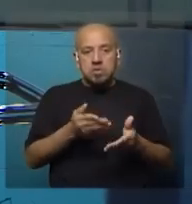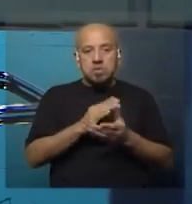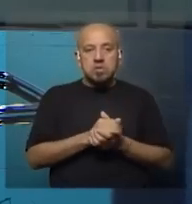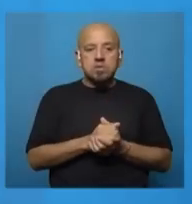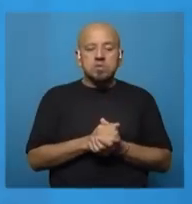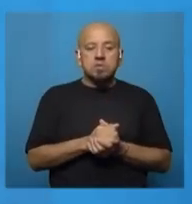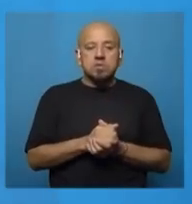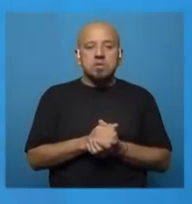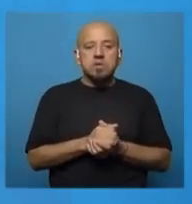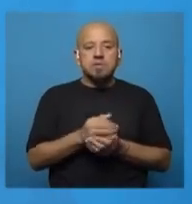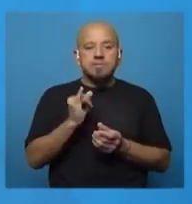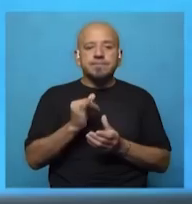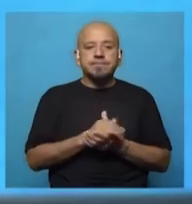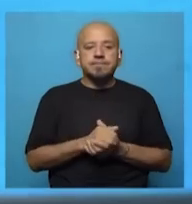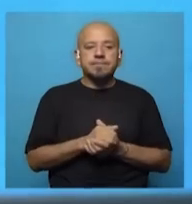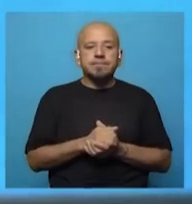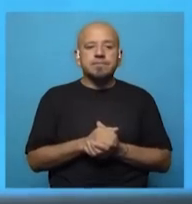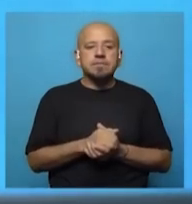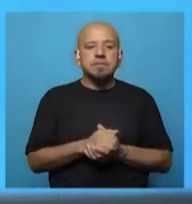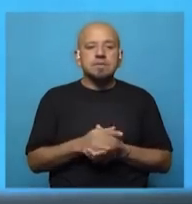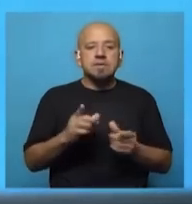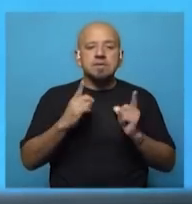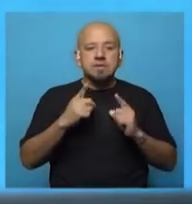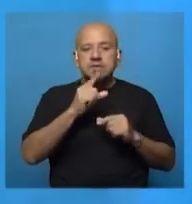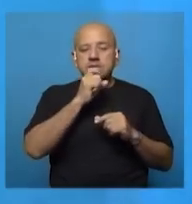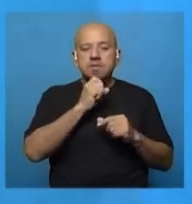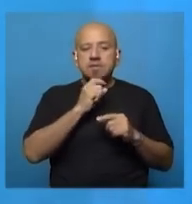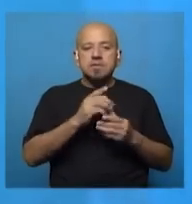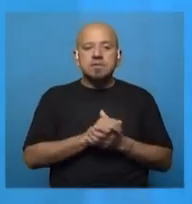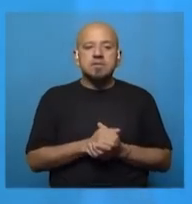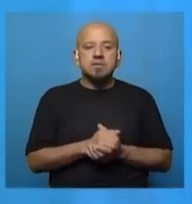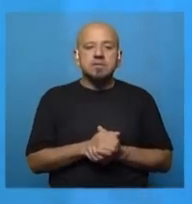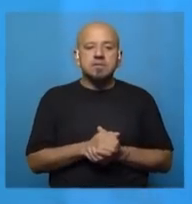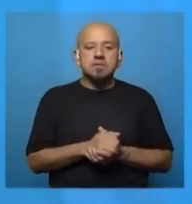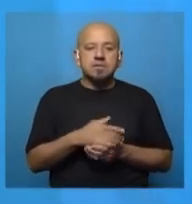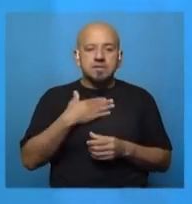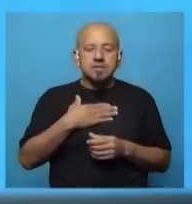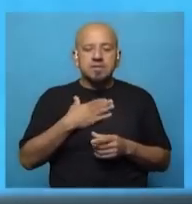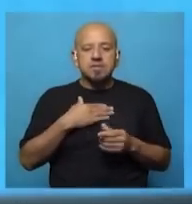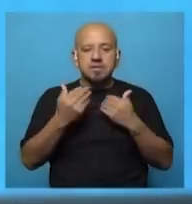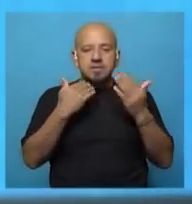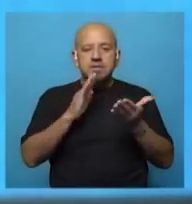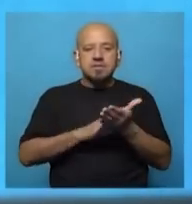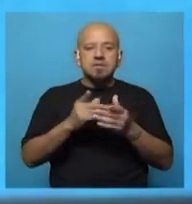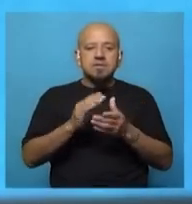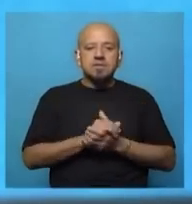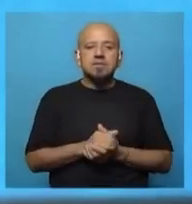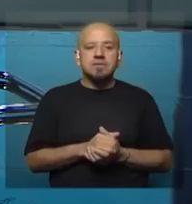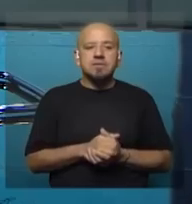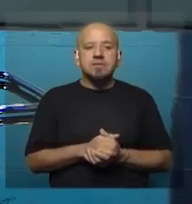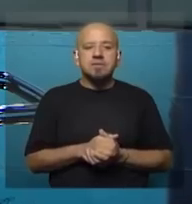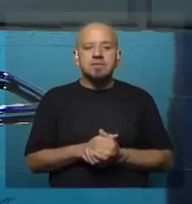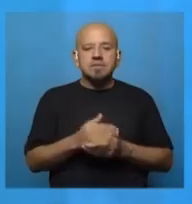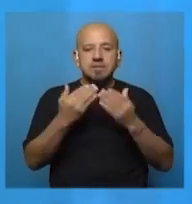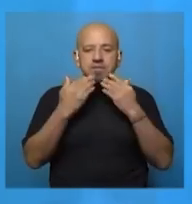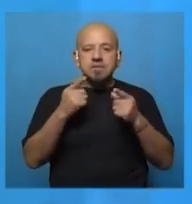es Claro que es así Bueno si lo confirma lo espero por acá en marzo entonces con mucho gusto estaremos hablando de otros temas con mucho gusto Gracias por la